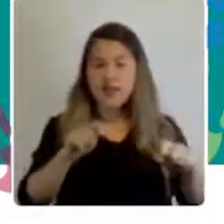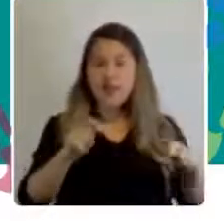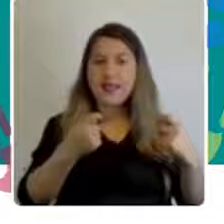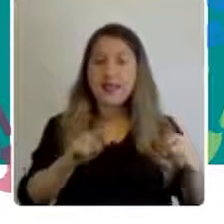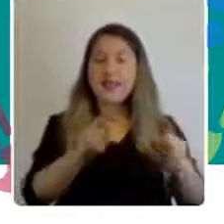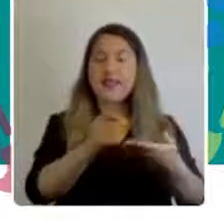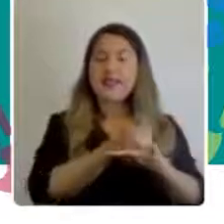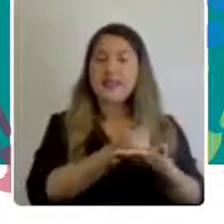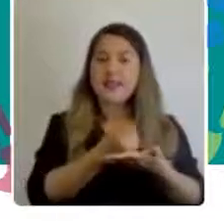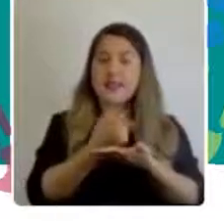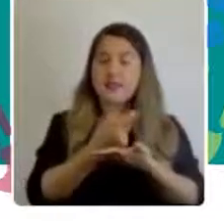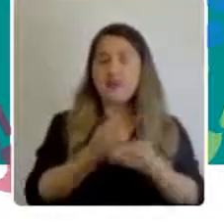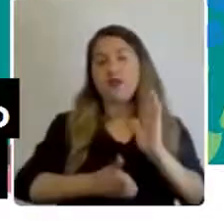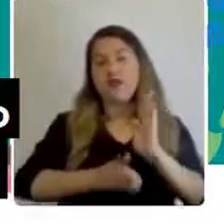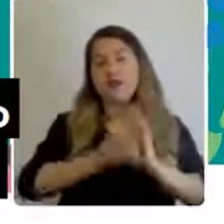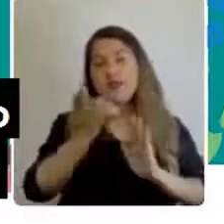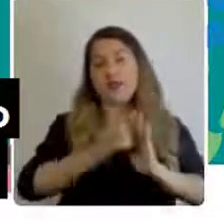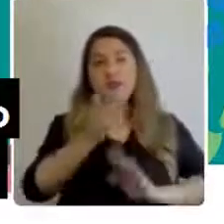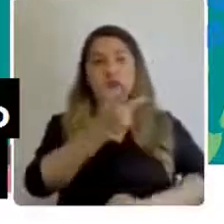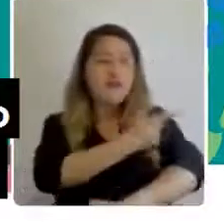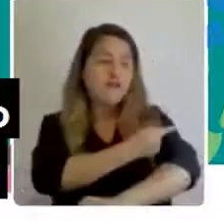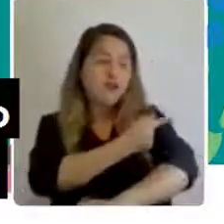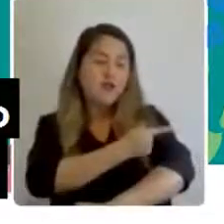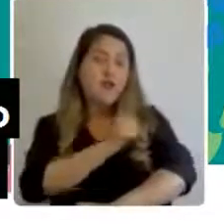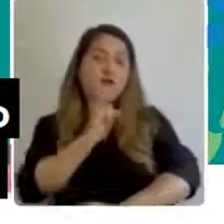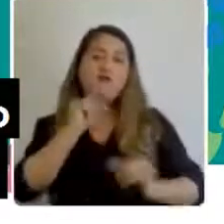tantas noticias en estos mismos días, podría ser